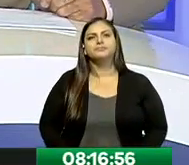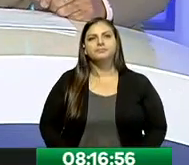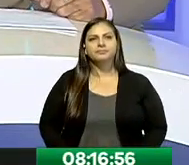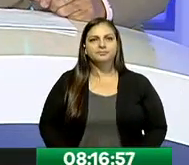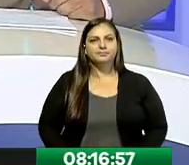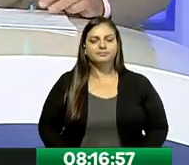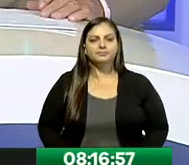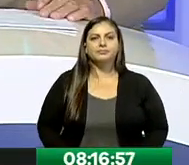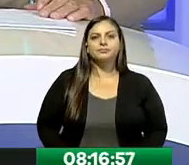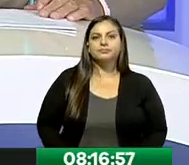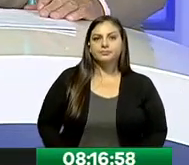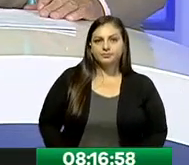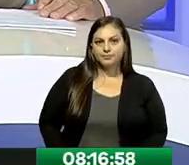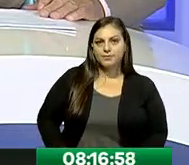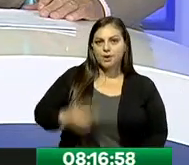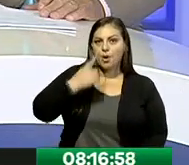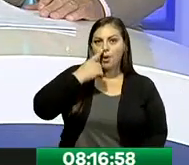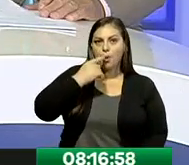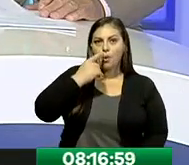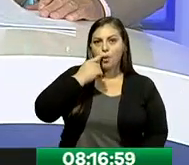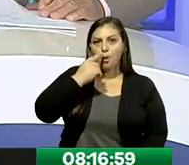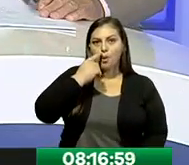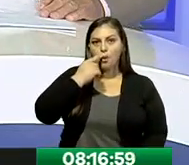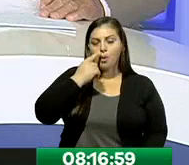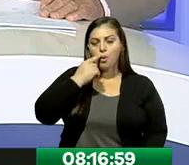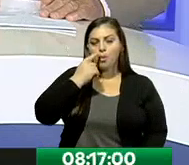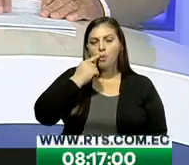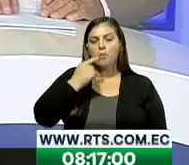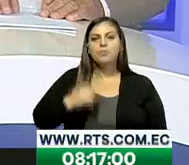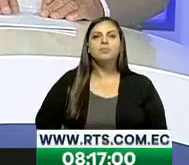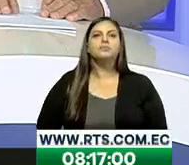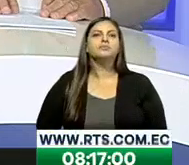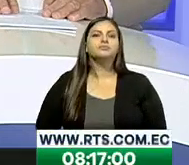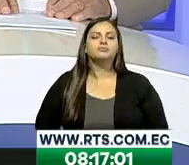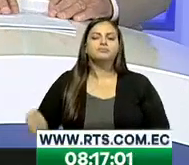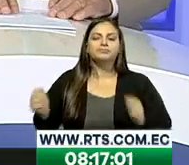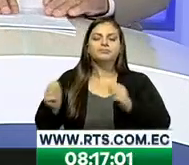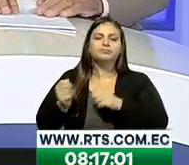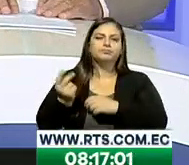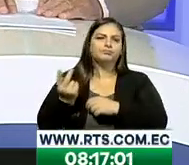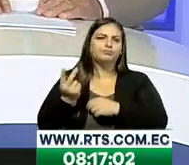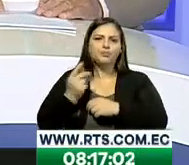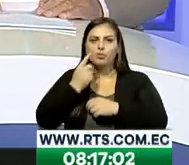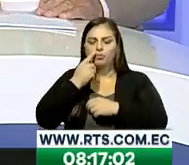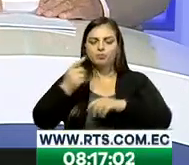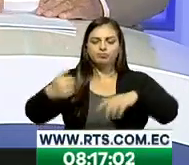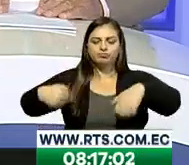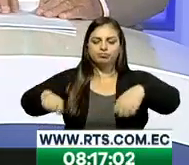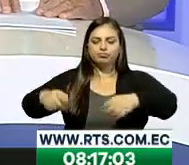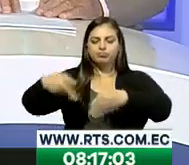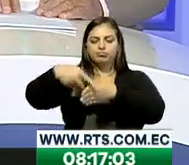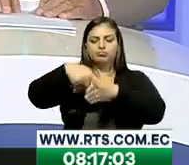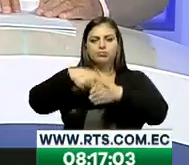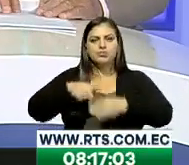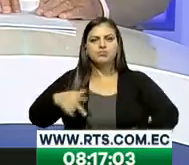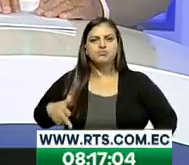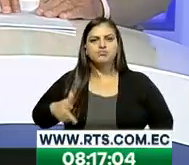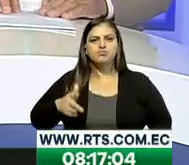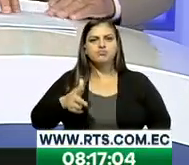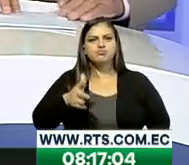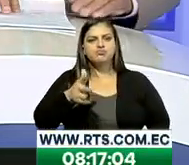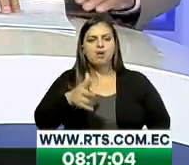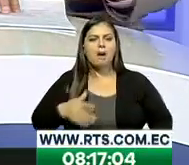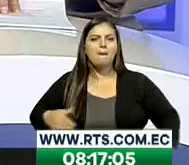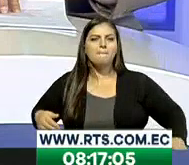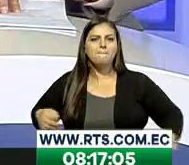resultaron heridos en un accidente de tránsito registrado en la avenida Terminal Terrestre Pascuales. Elementos de la OIAT